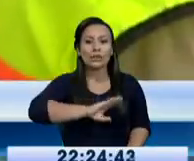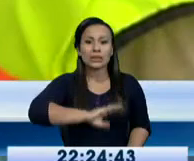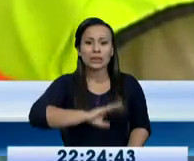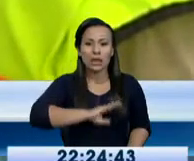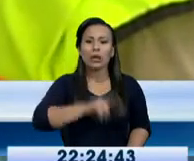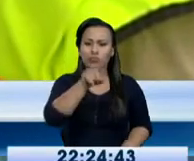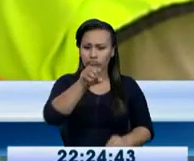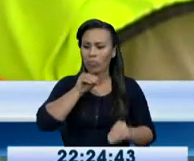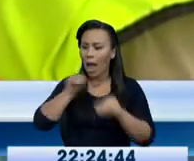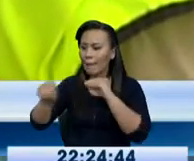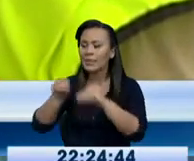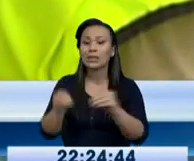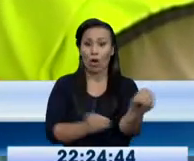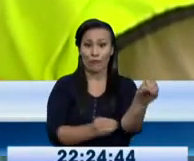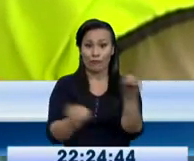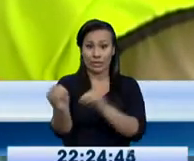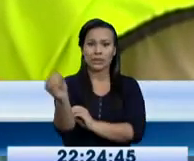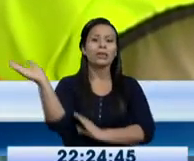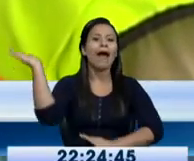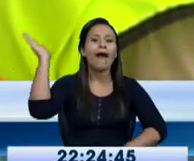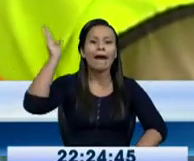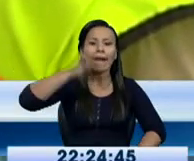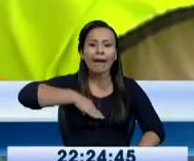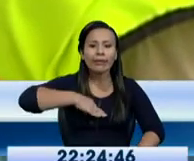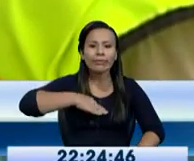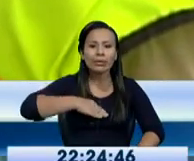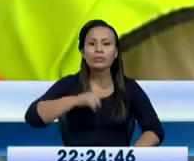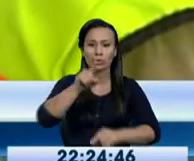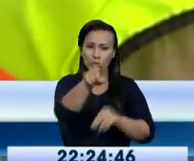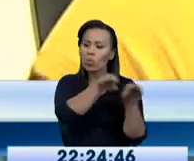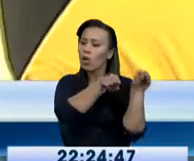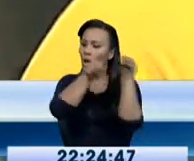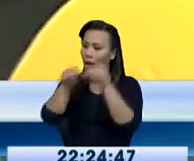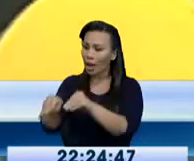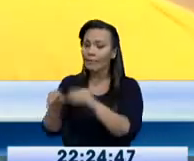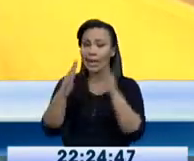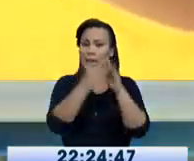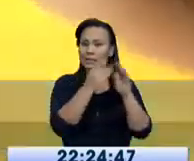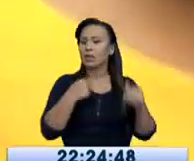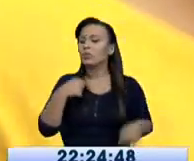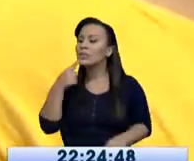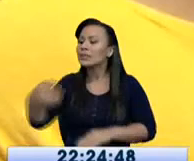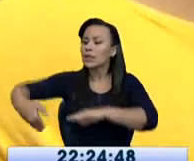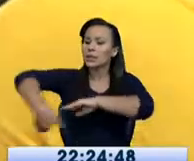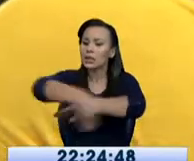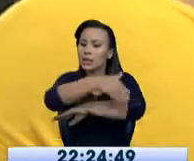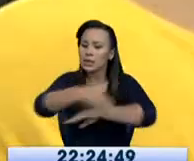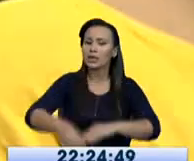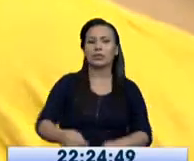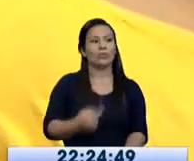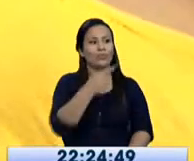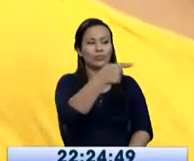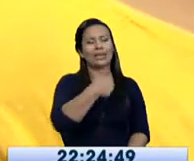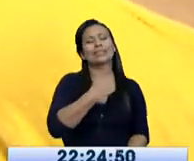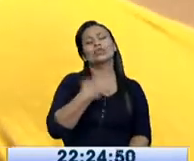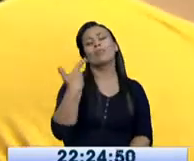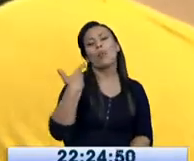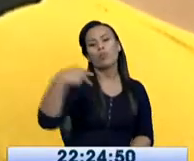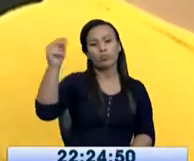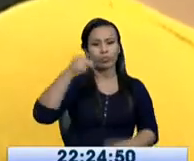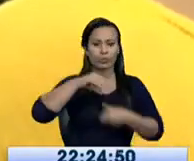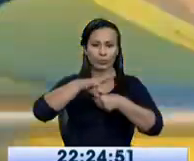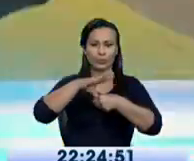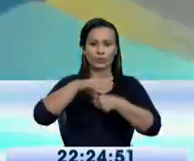un servicio gratuito de lo que es el encargo domiciliar. ¿Va a salir de viaje por feriado? Sí, por este feriado quería dejar encargada la